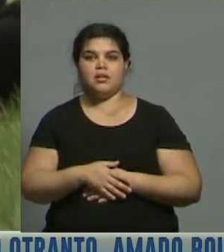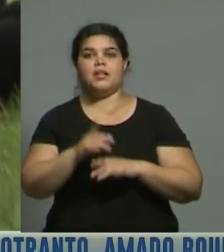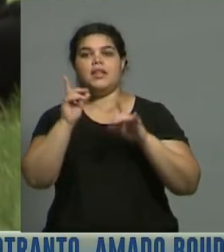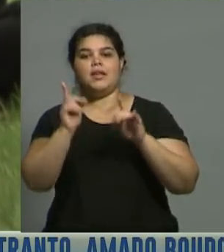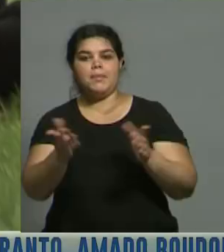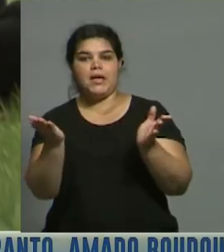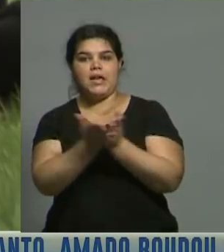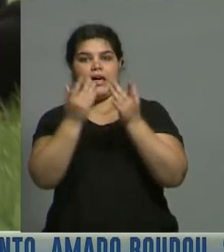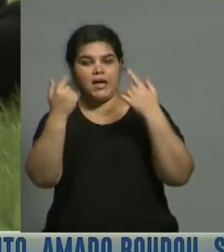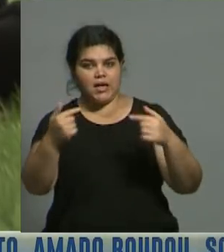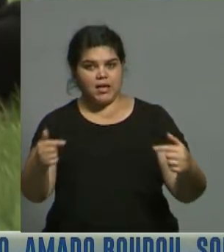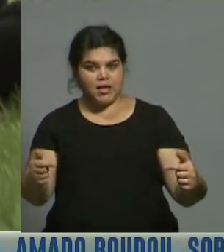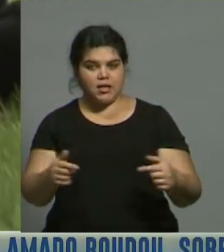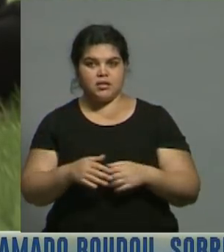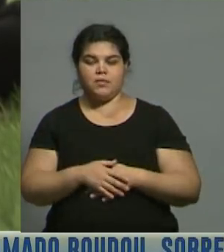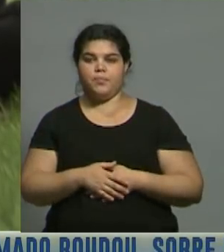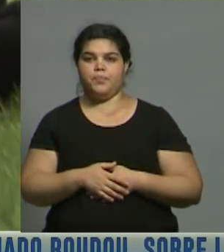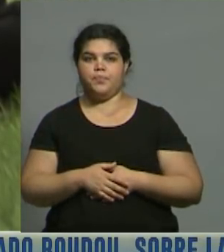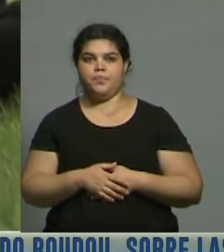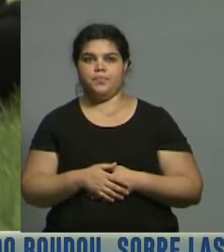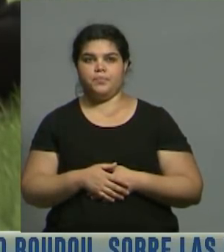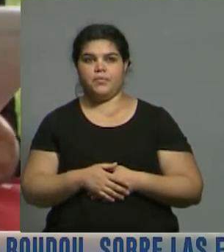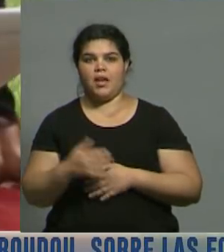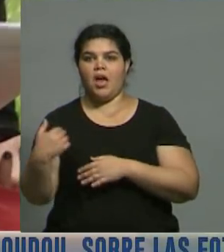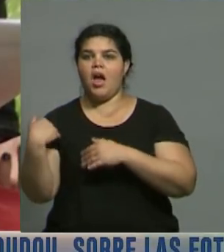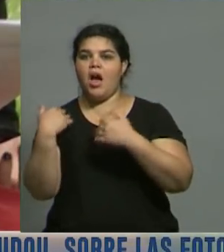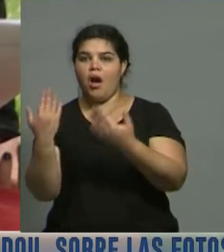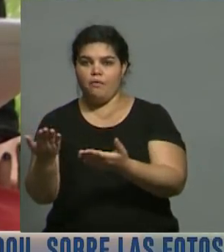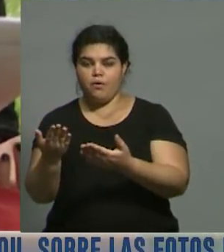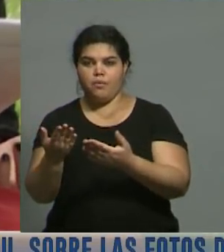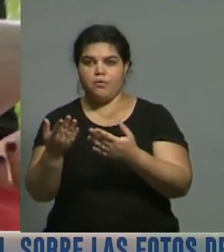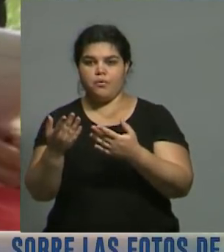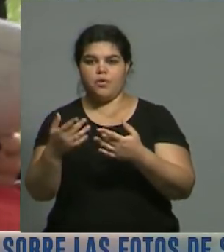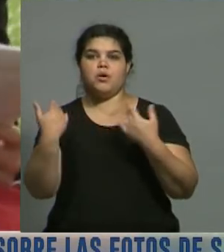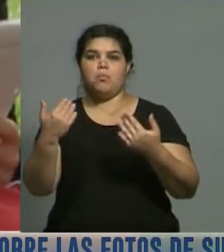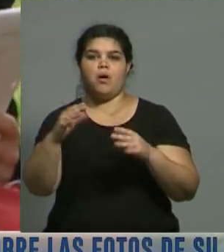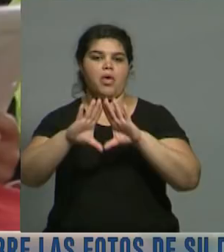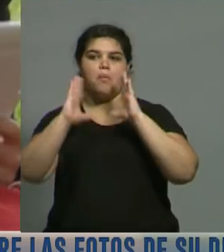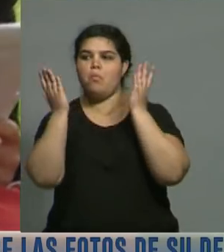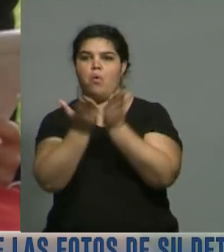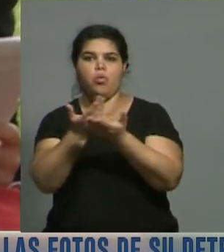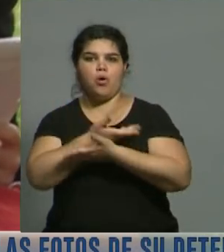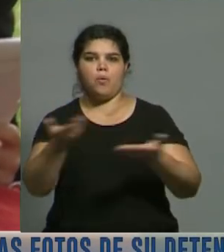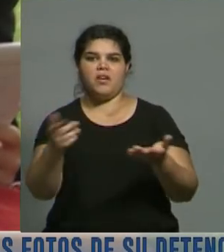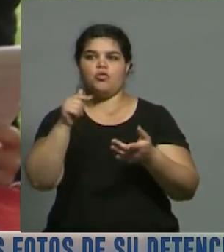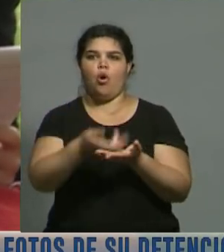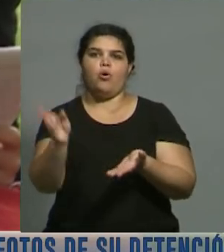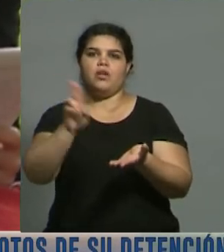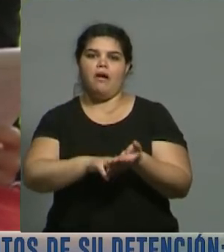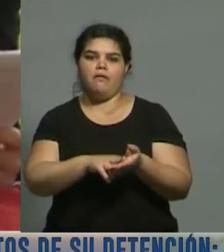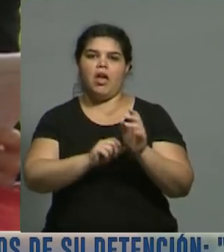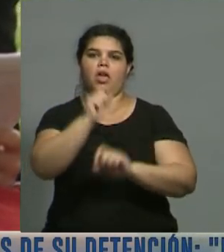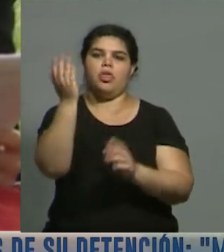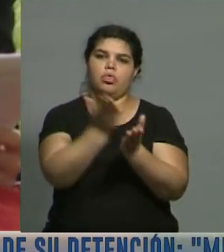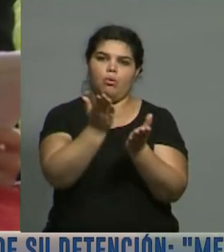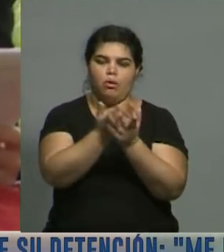carreras que sean beneficiosas y que estén disponibles en todas partes del mundo, que no haya que revalidarlas. Para